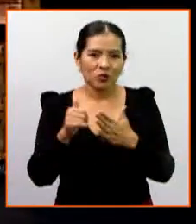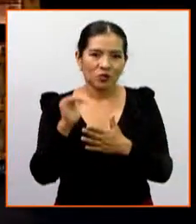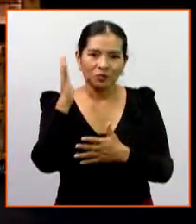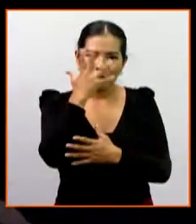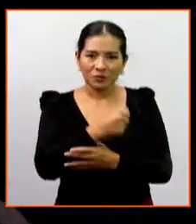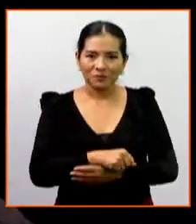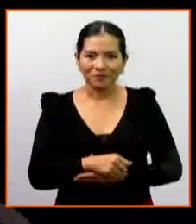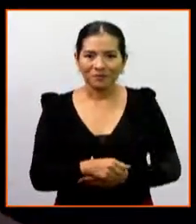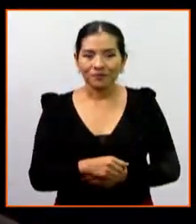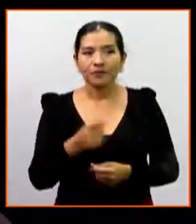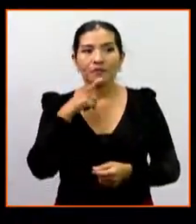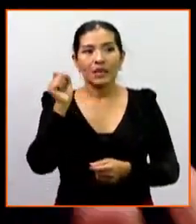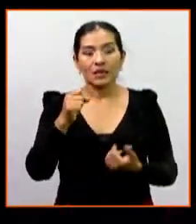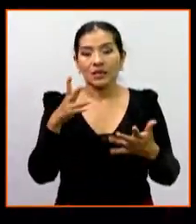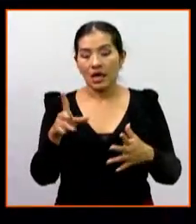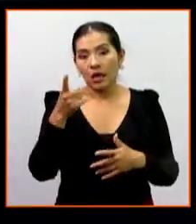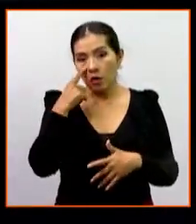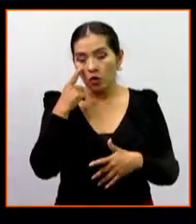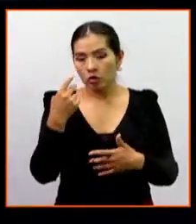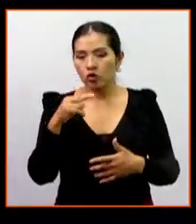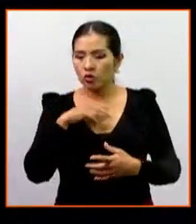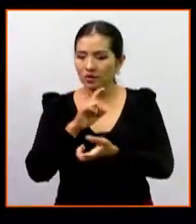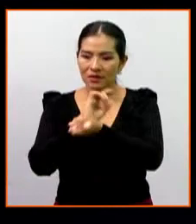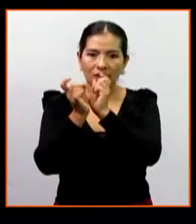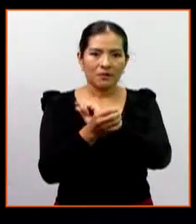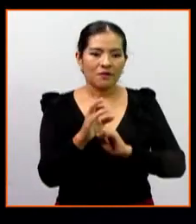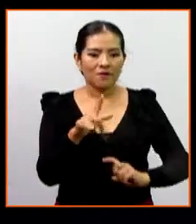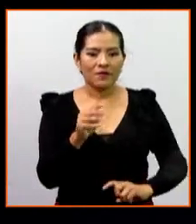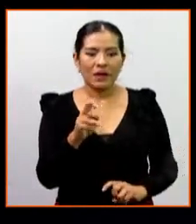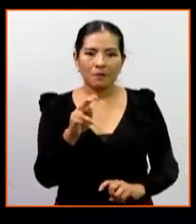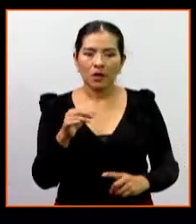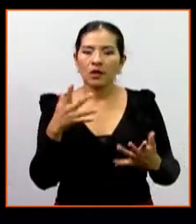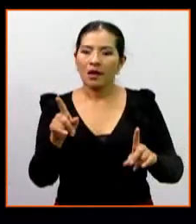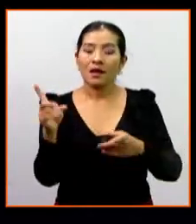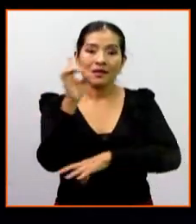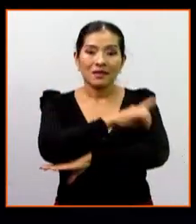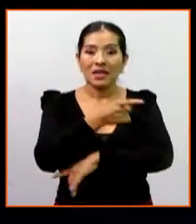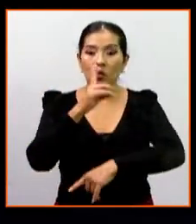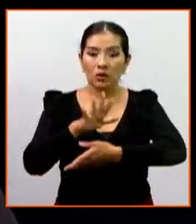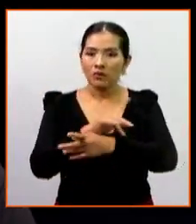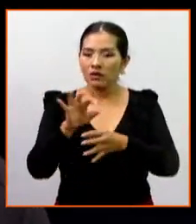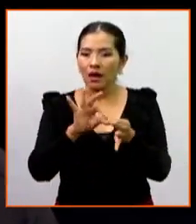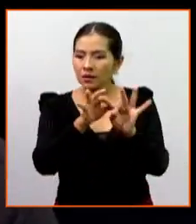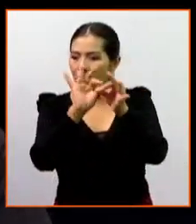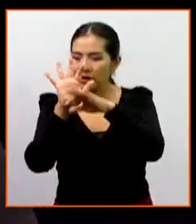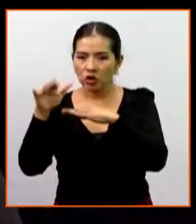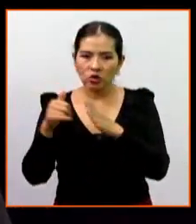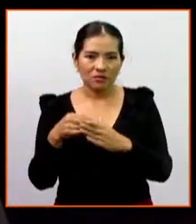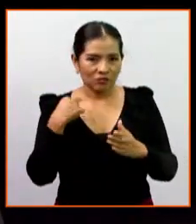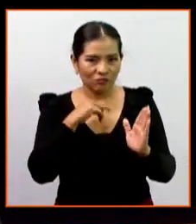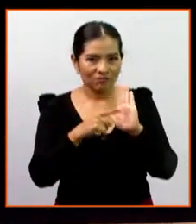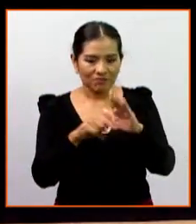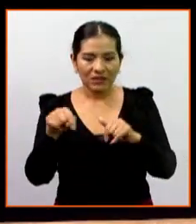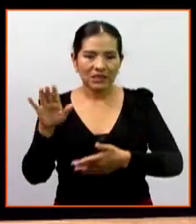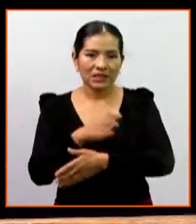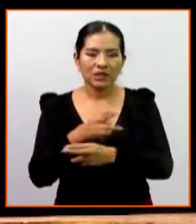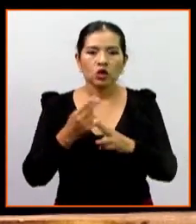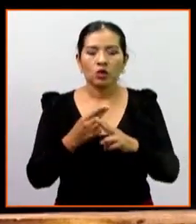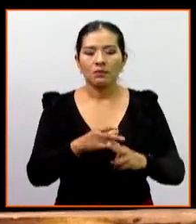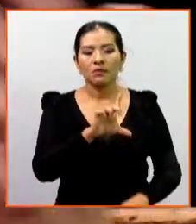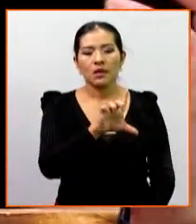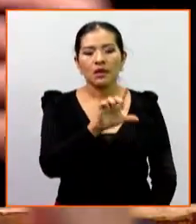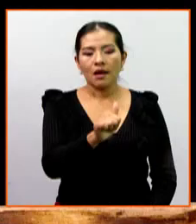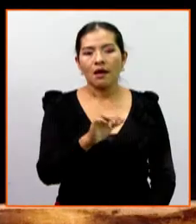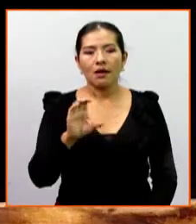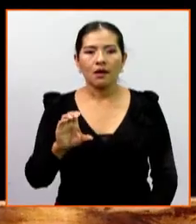uno de los temas que son conocidos, que lo hemos transformado al flamenco, y el día del concierto lo van a poder escuchar con arreglos sinfónicos. Esta canción, La Cita, es un